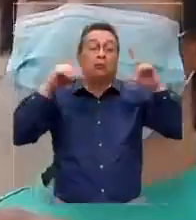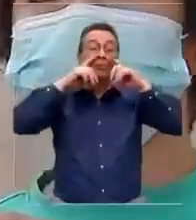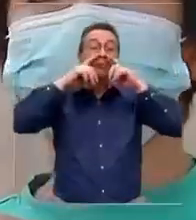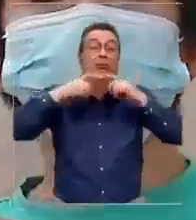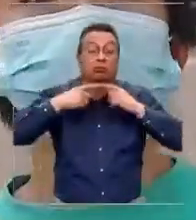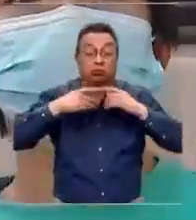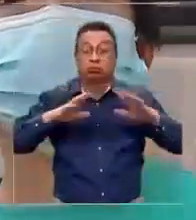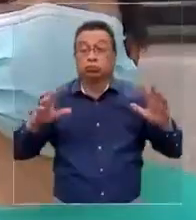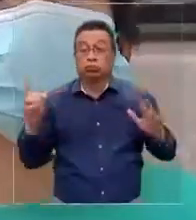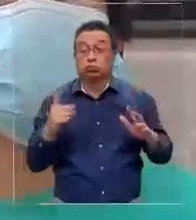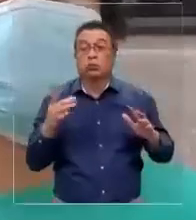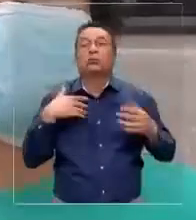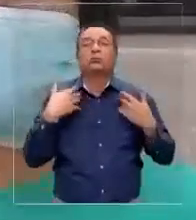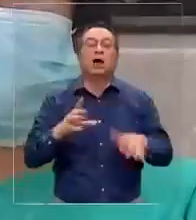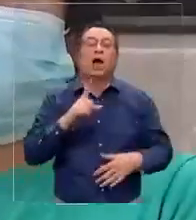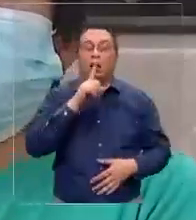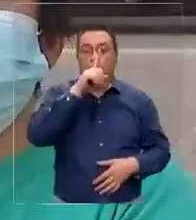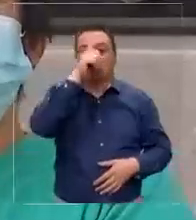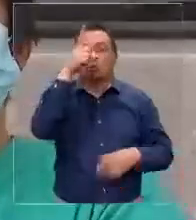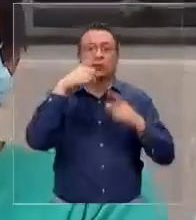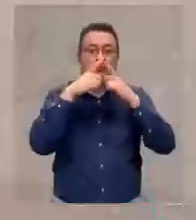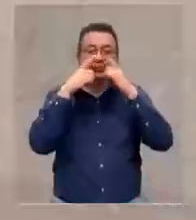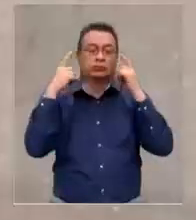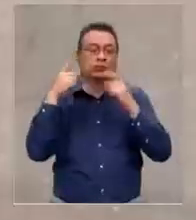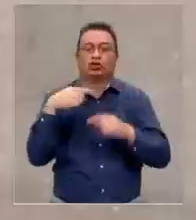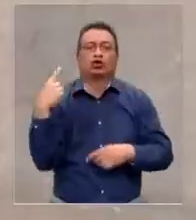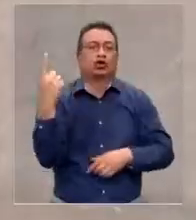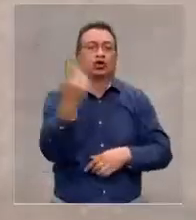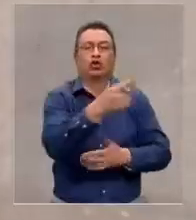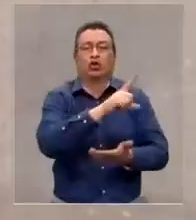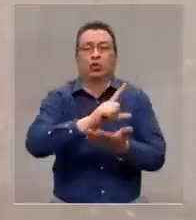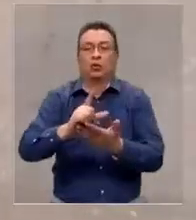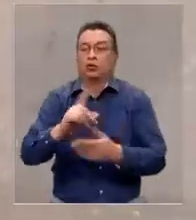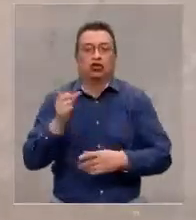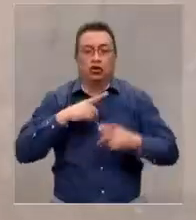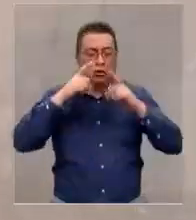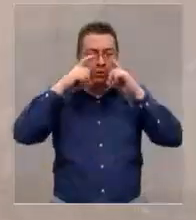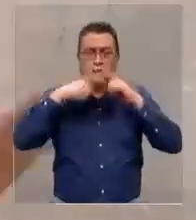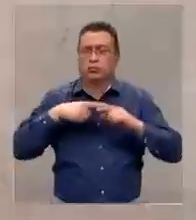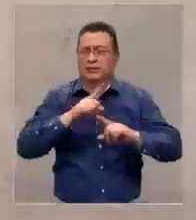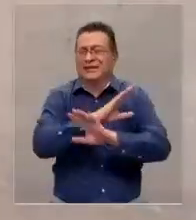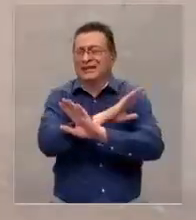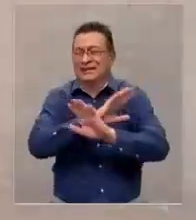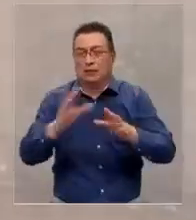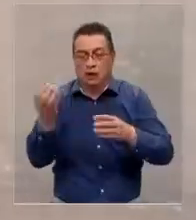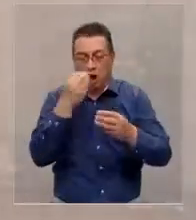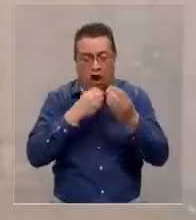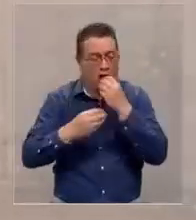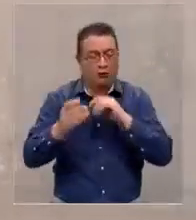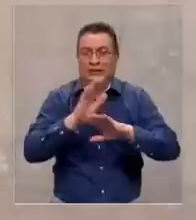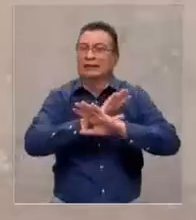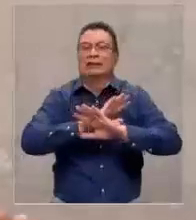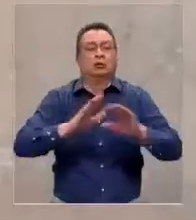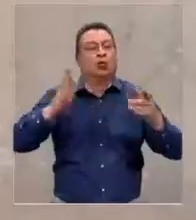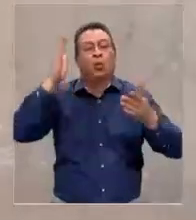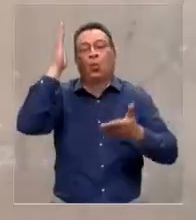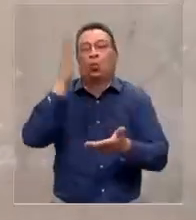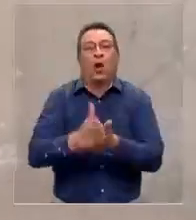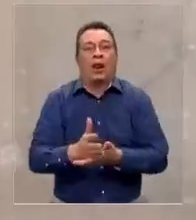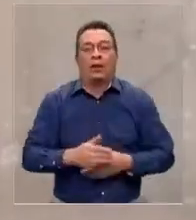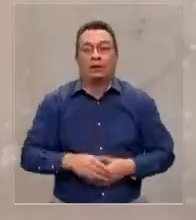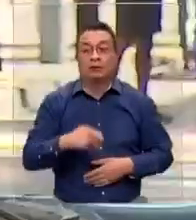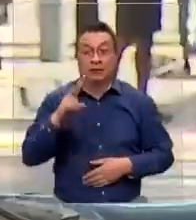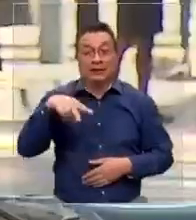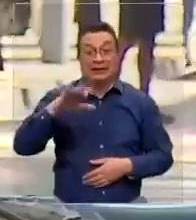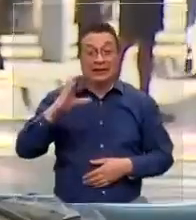creo. Ya me acostumbré a usarla en todos lados. Yo no me la saco ni para comer, literal. Nicolás,